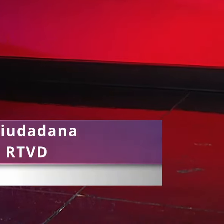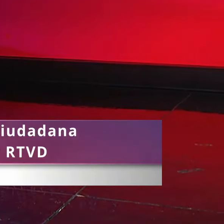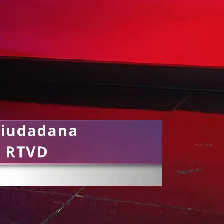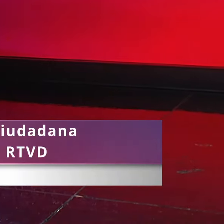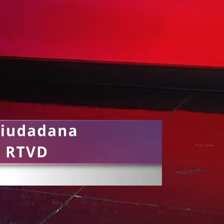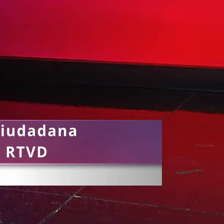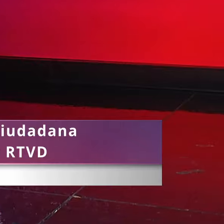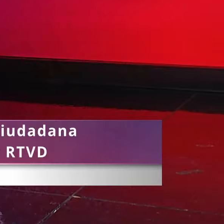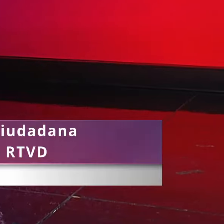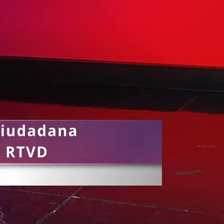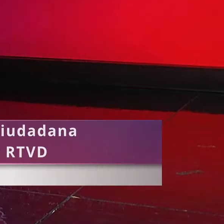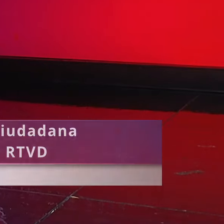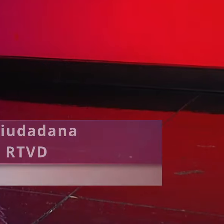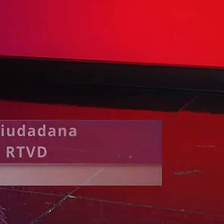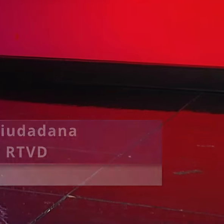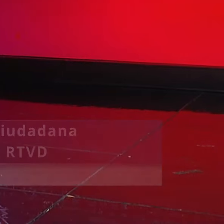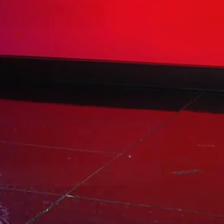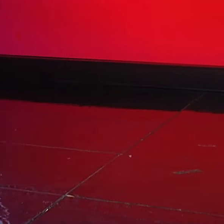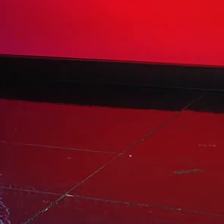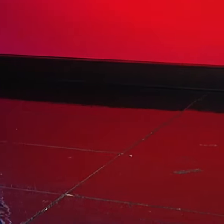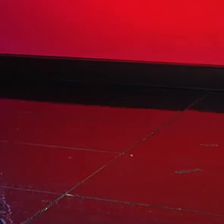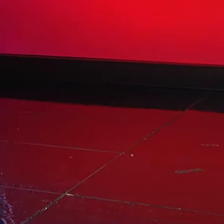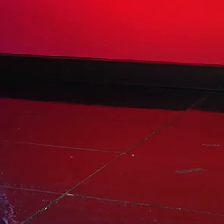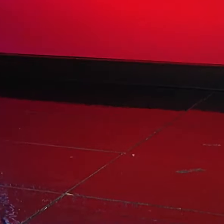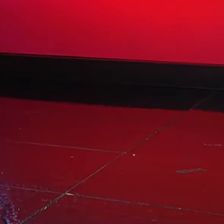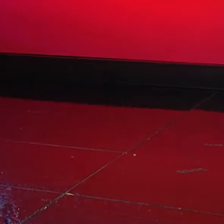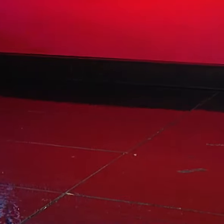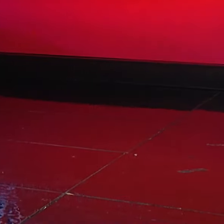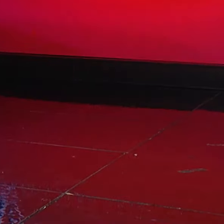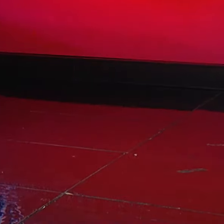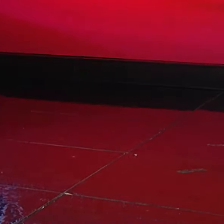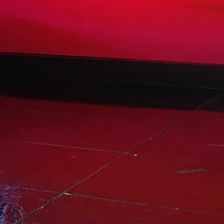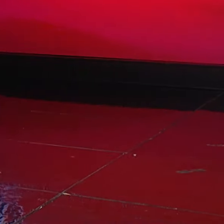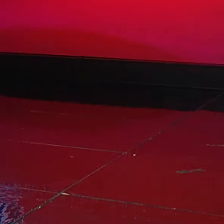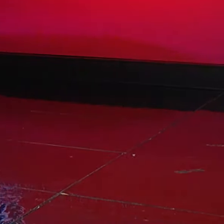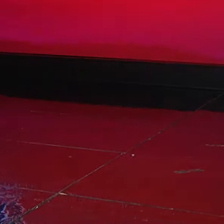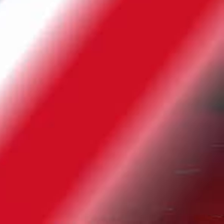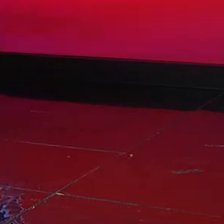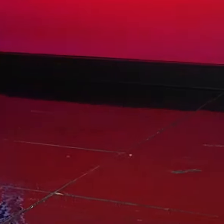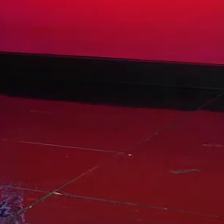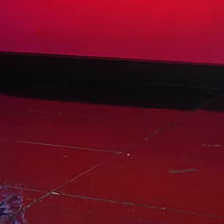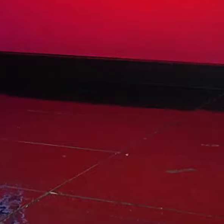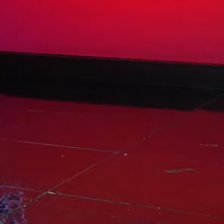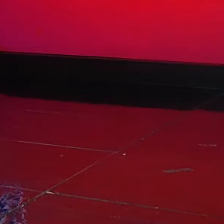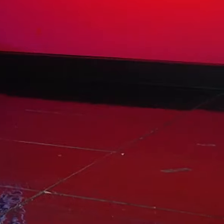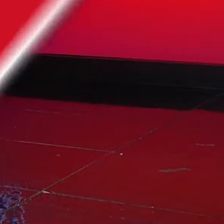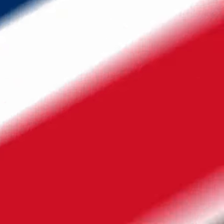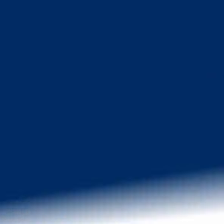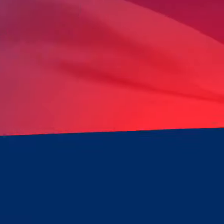minuto a minuto, las medidas más recientes, cómo va todo el proceso desde la Junta Central Electoral.